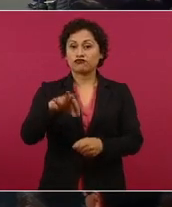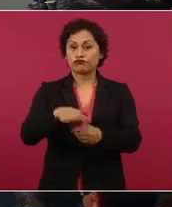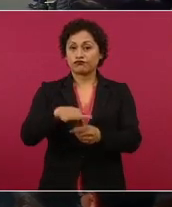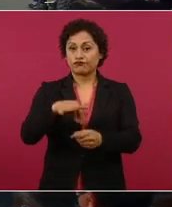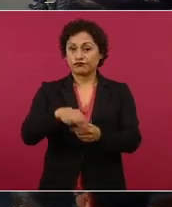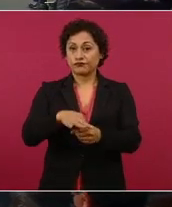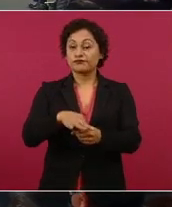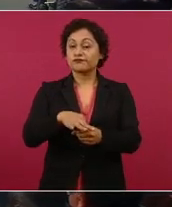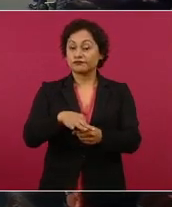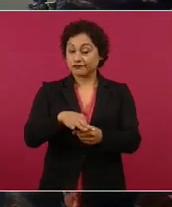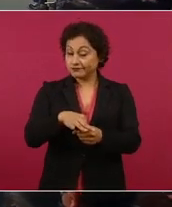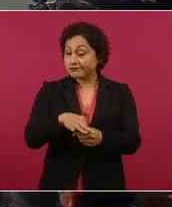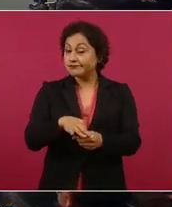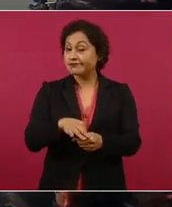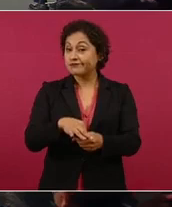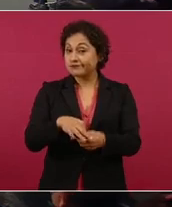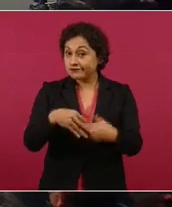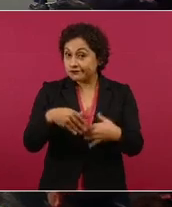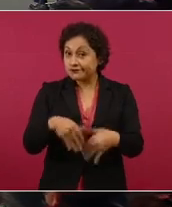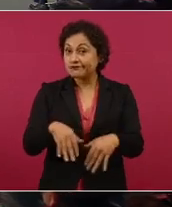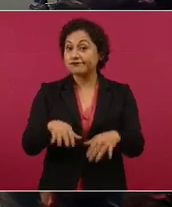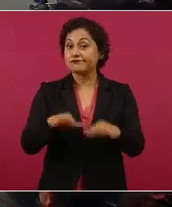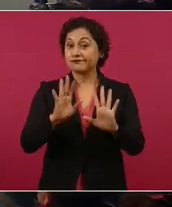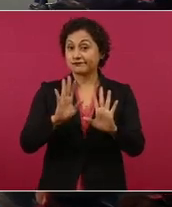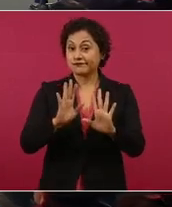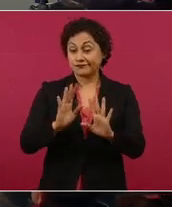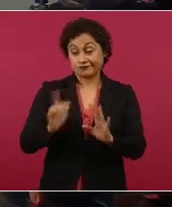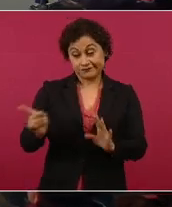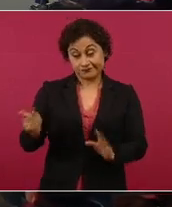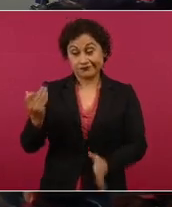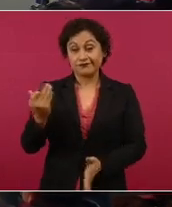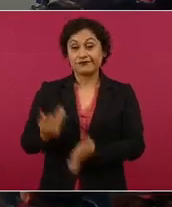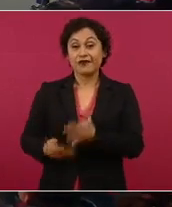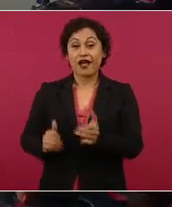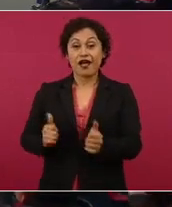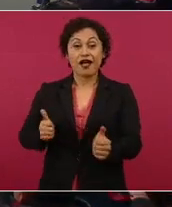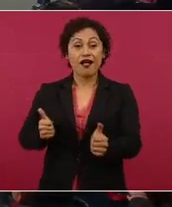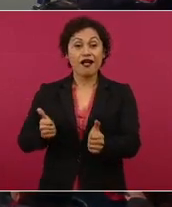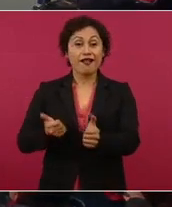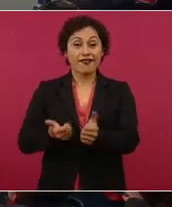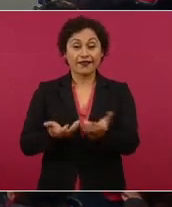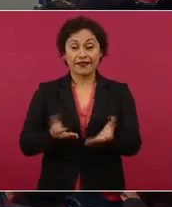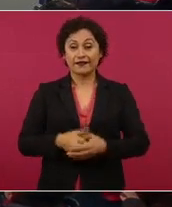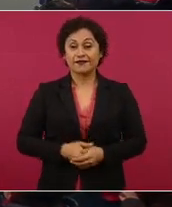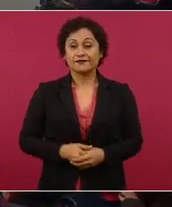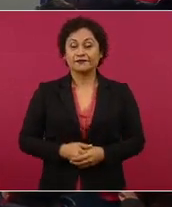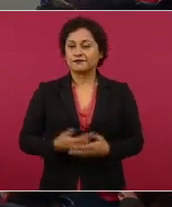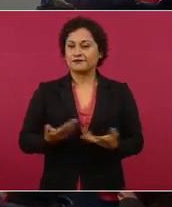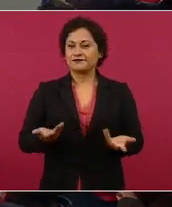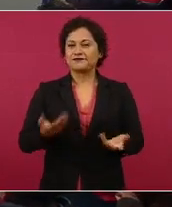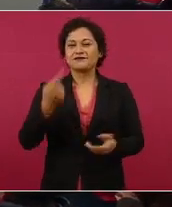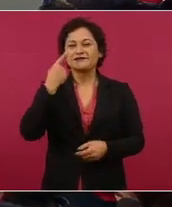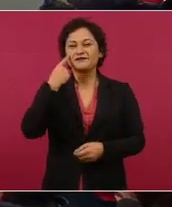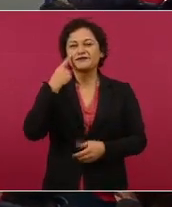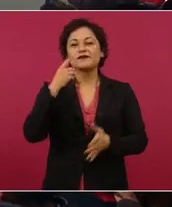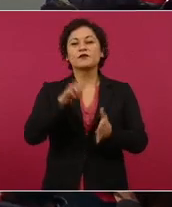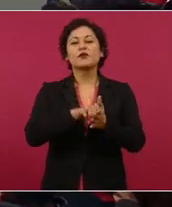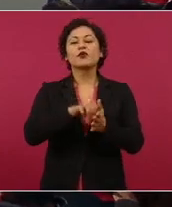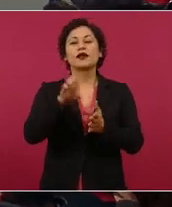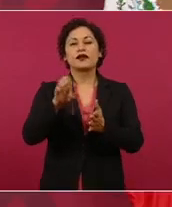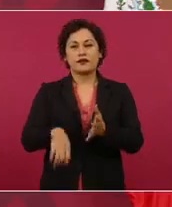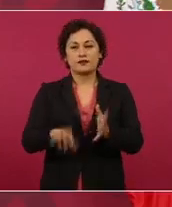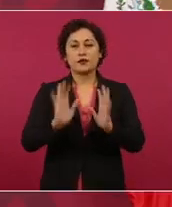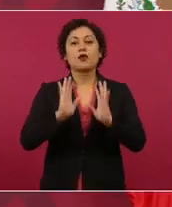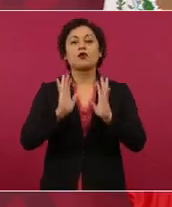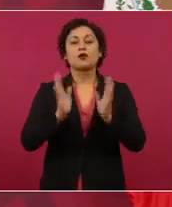2024, ahí, que se apuren. Por ejemplo, ya se están